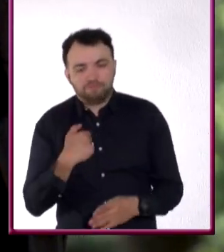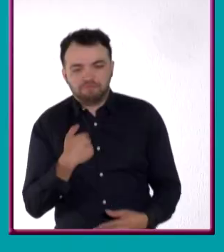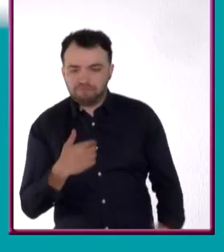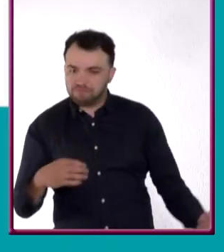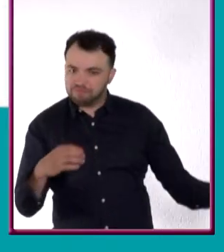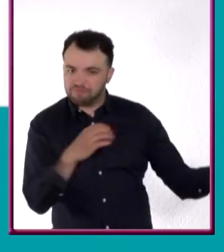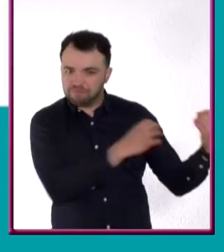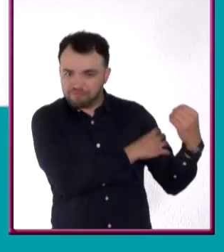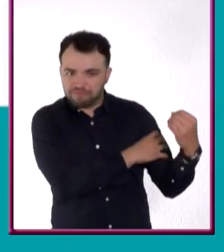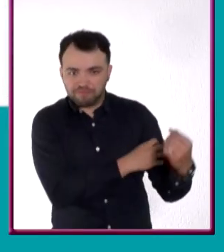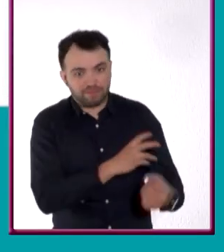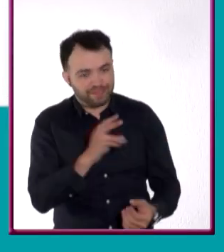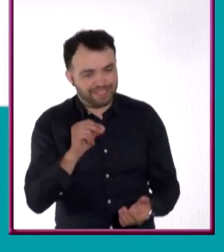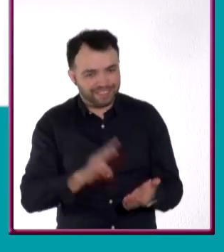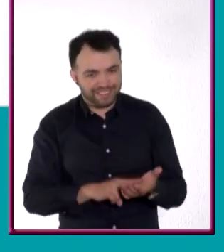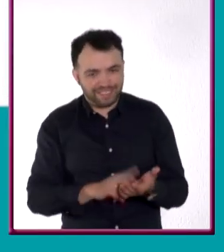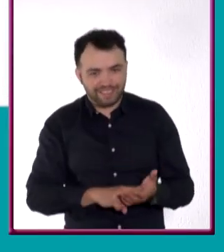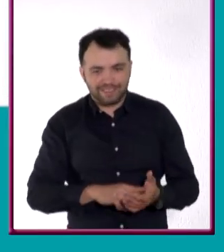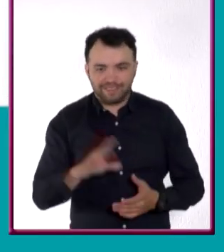Bueno.